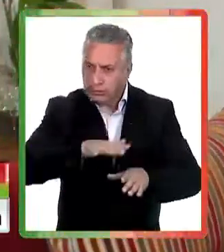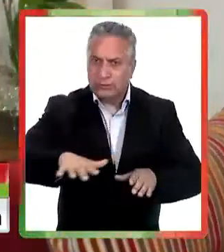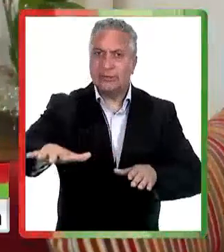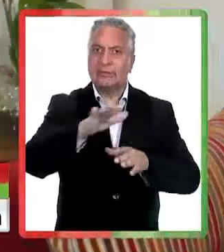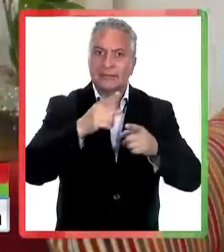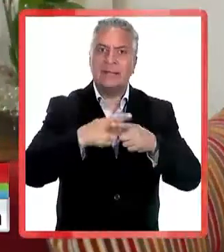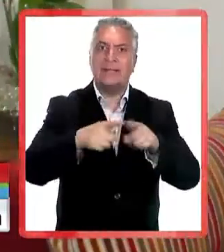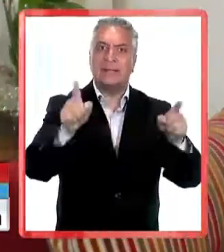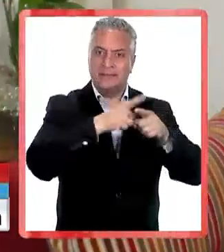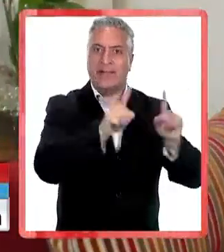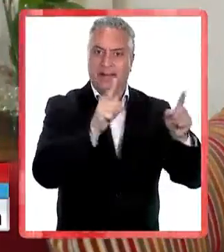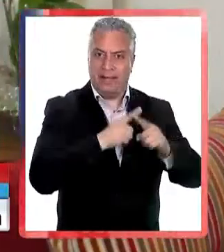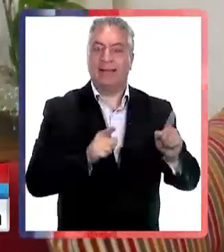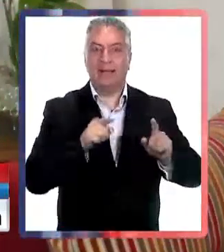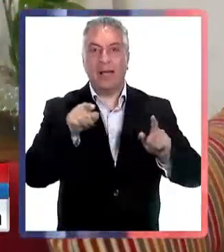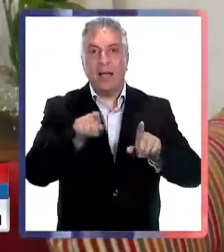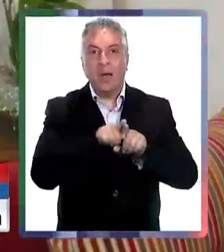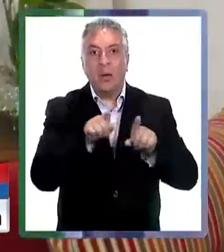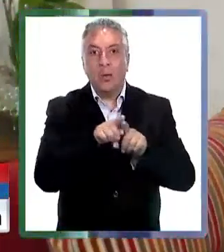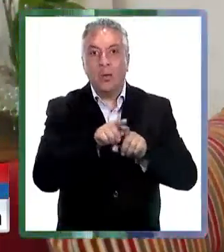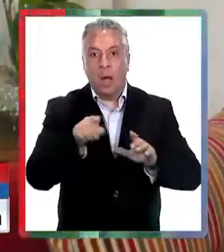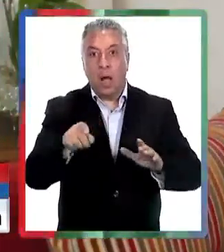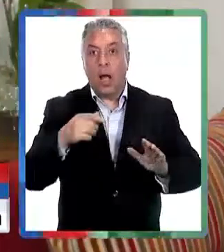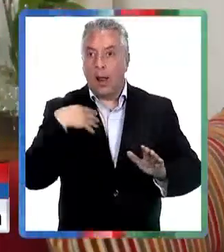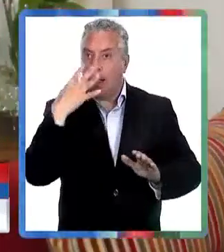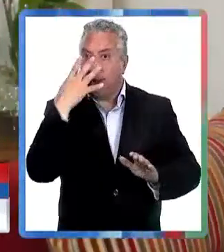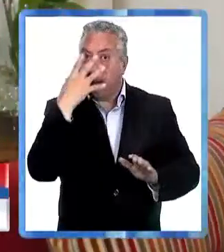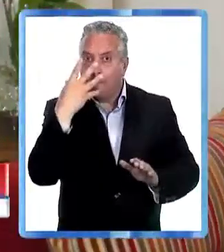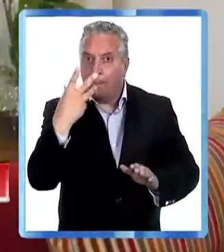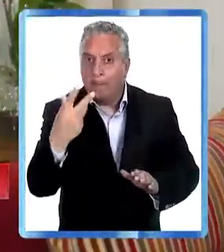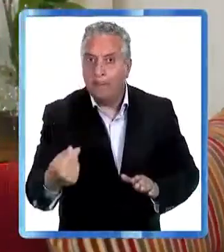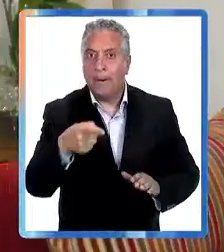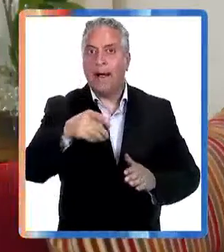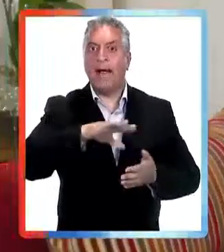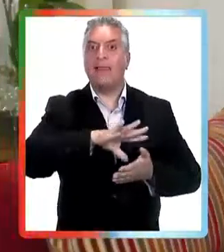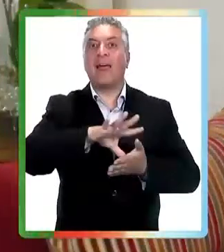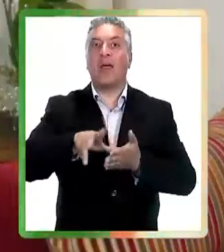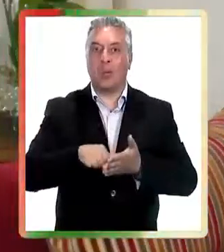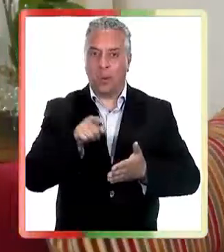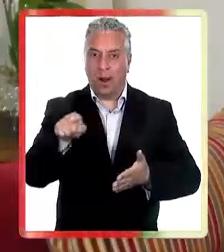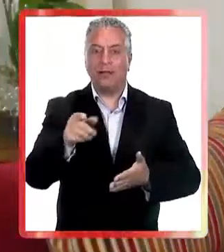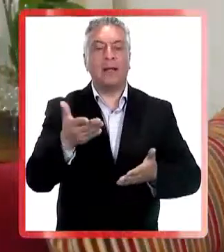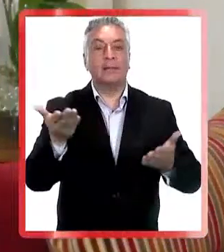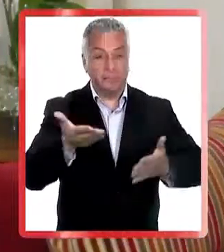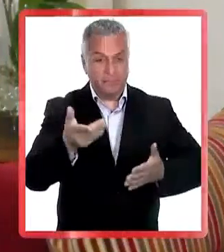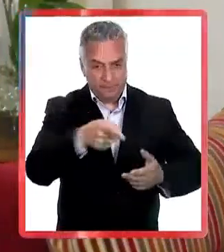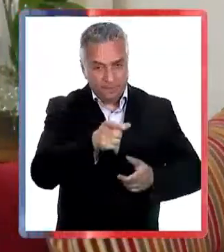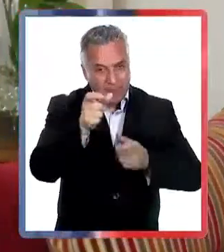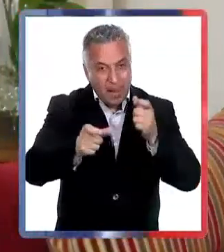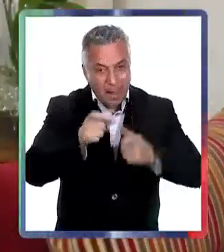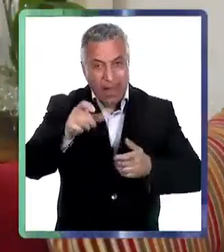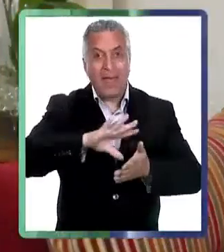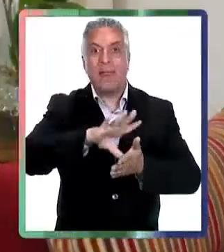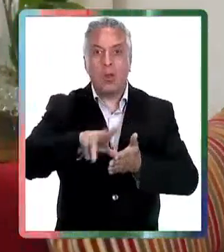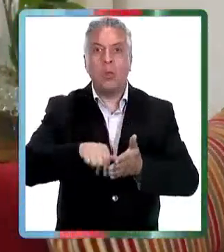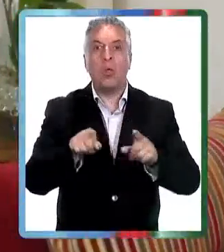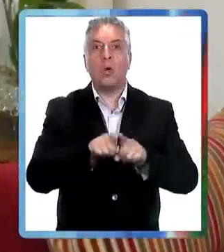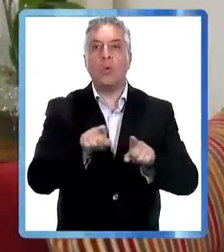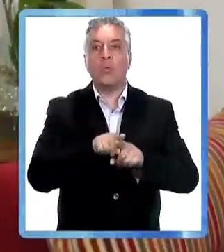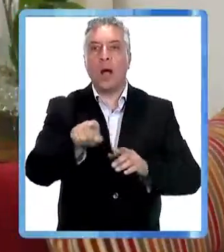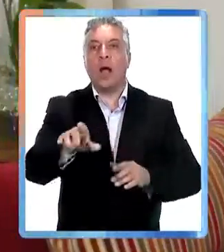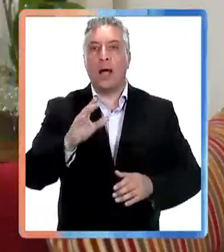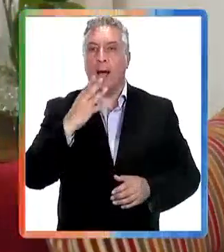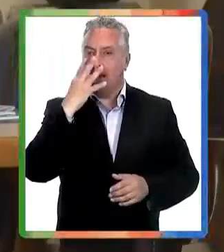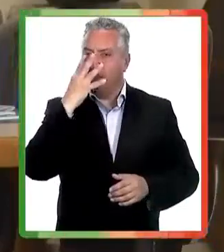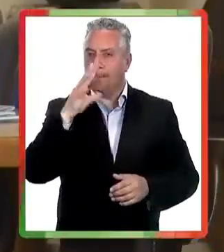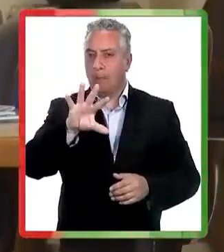distintos a el atractivo de la delincuencia, porque estos delincuentes lo que hacen es tratar de seducir